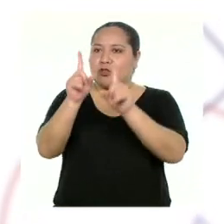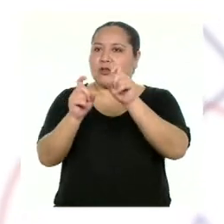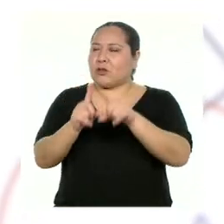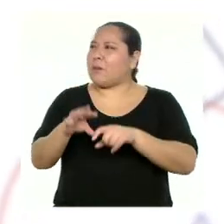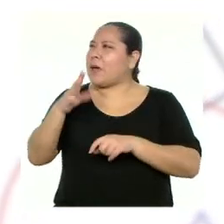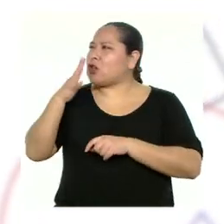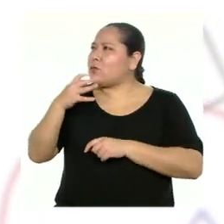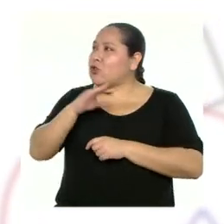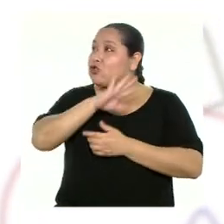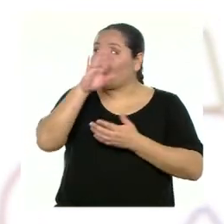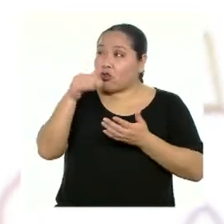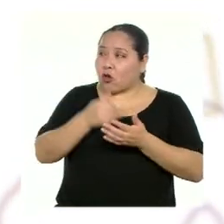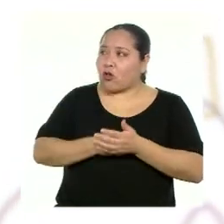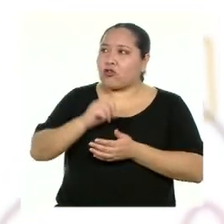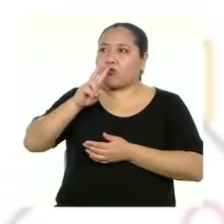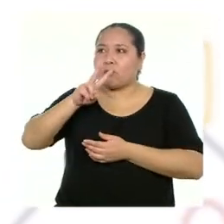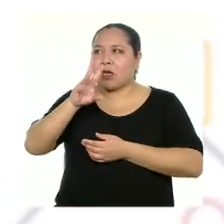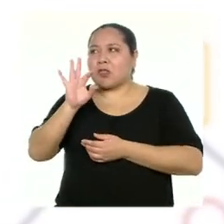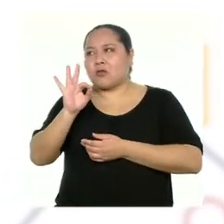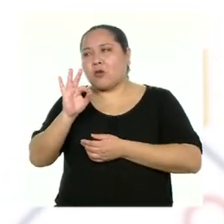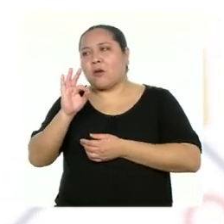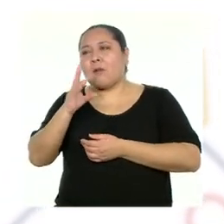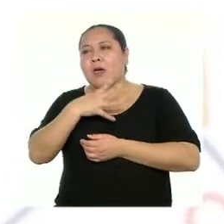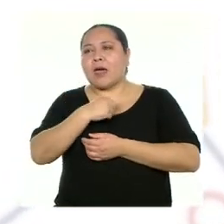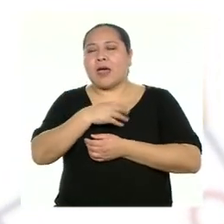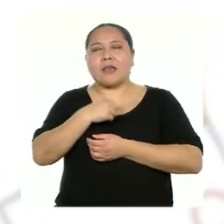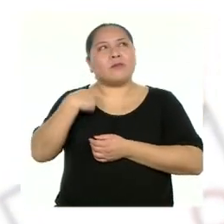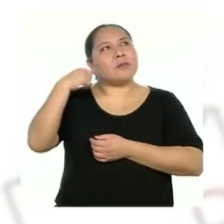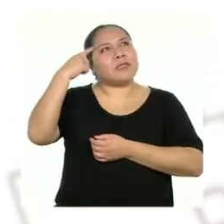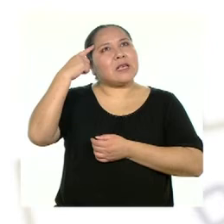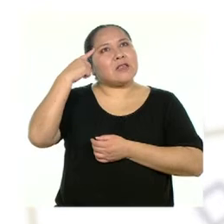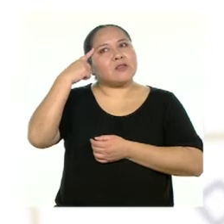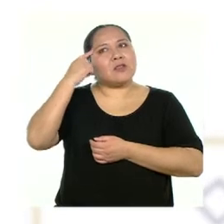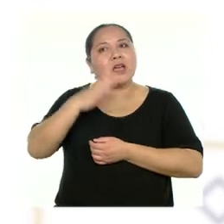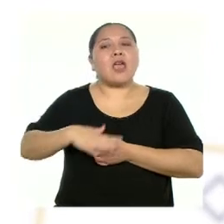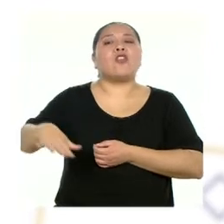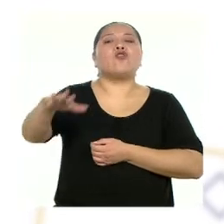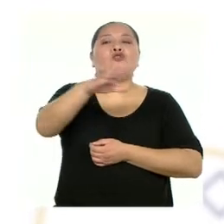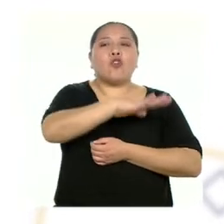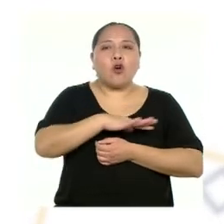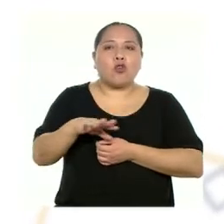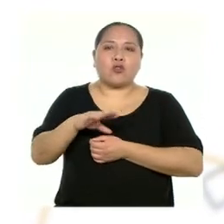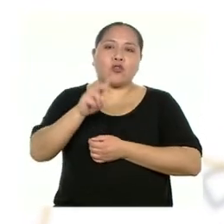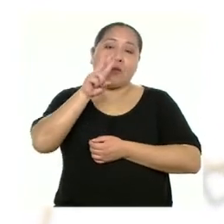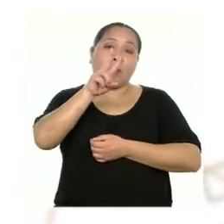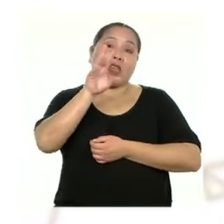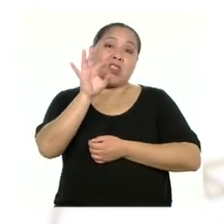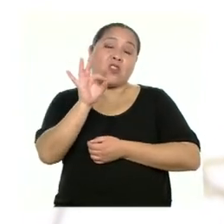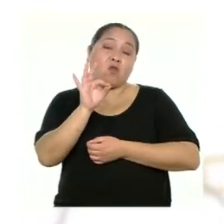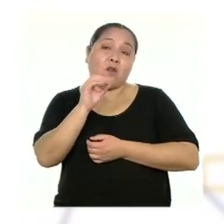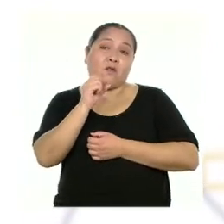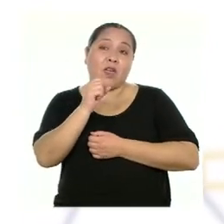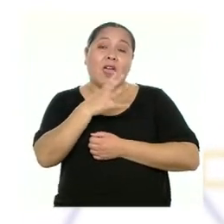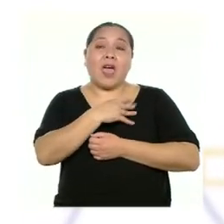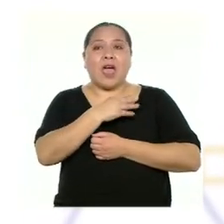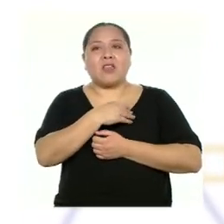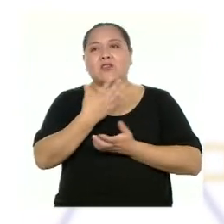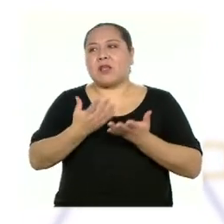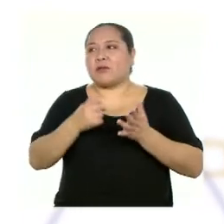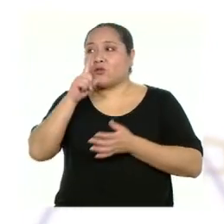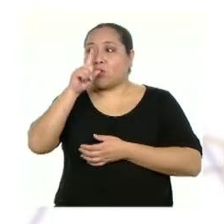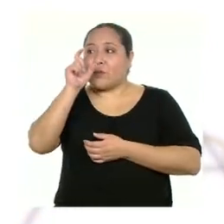29 años, esa persona se imaginará que es como si todos tuvieran 29 años, o que si había uno de